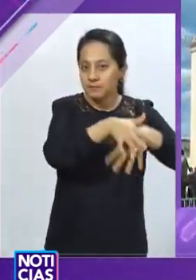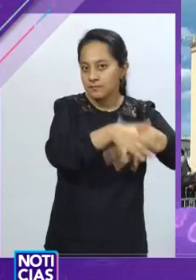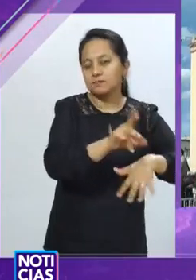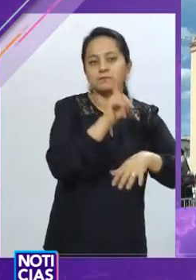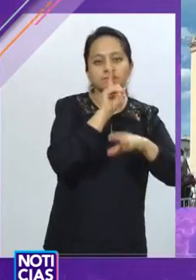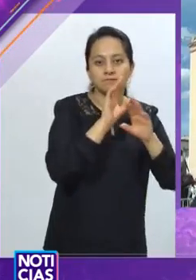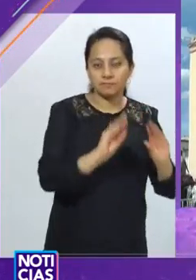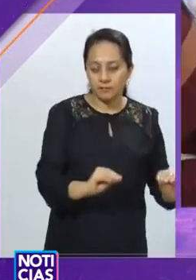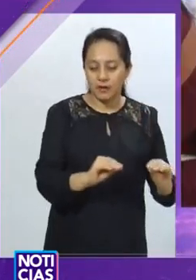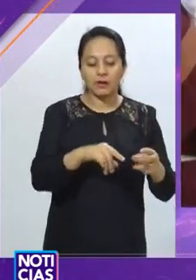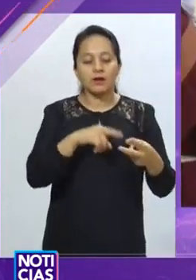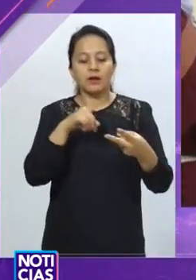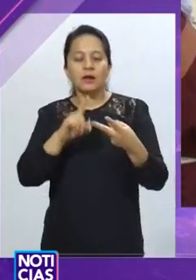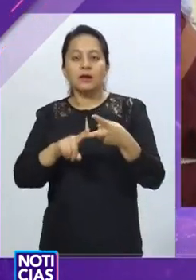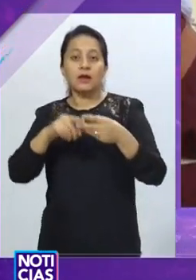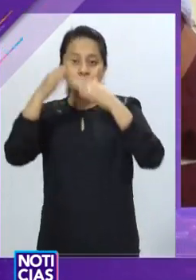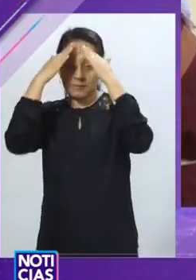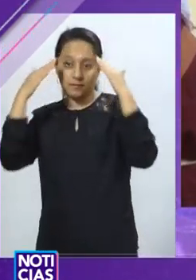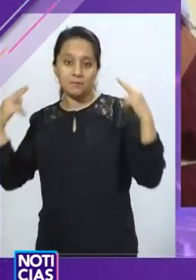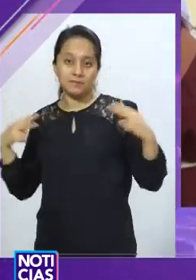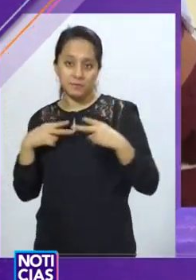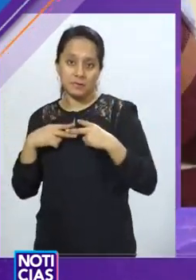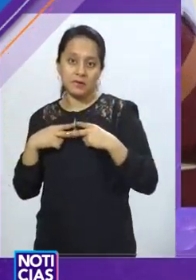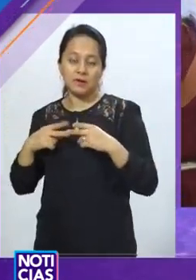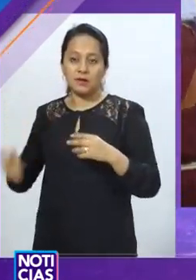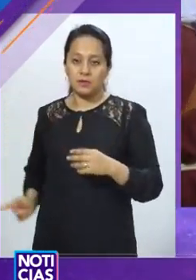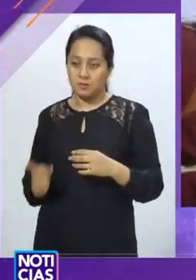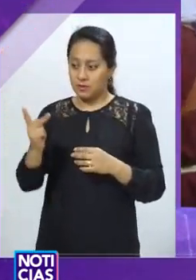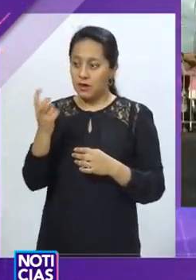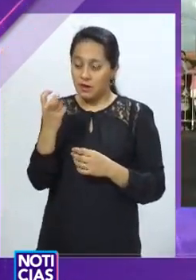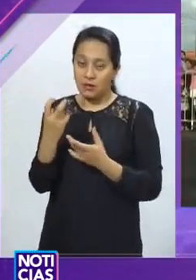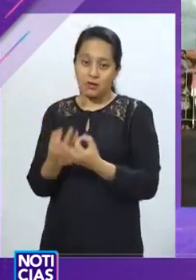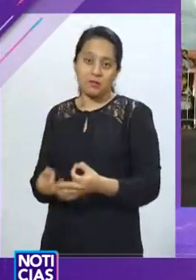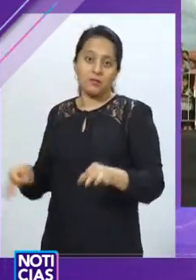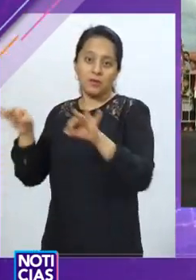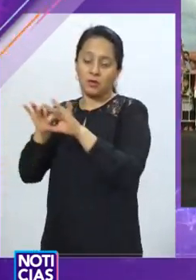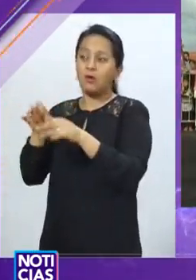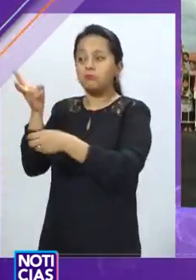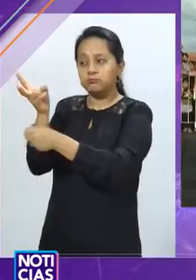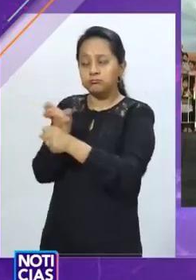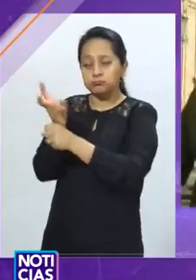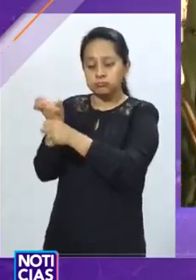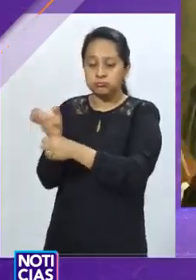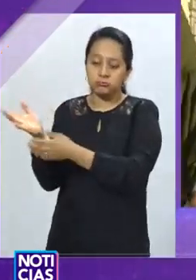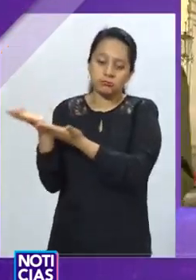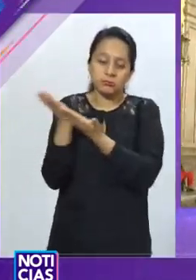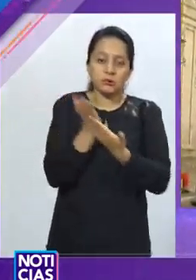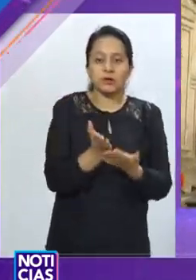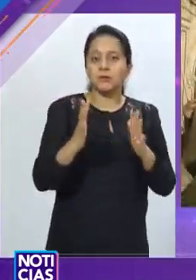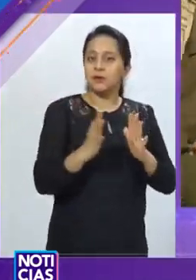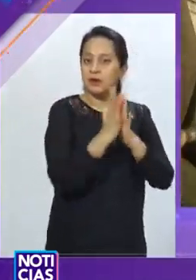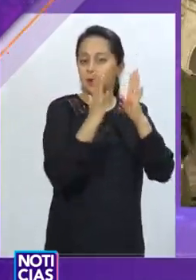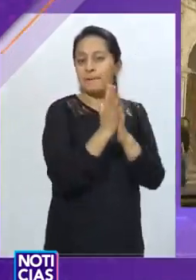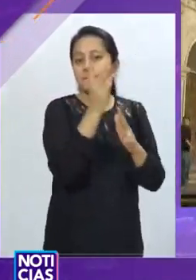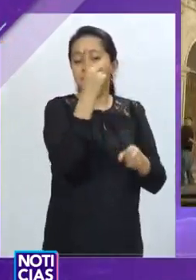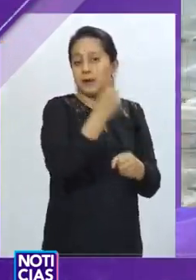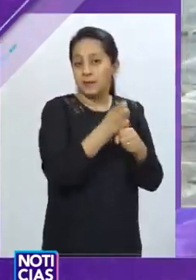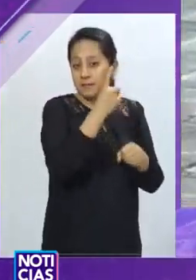encuentro con nuestro señor Jesucristo. Como parte de los festejos de la procesión del silencio, la Virgen del Pueblito, como uno de los signos más